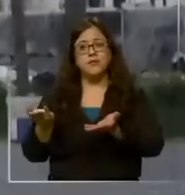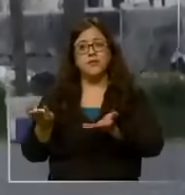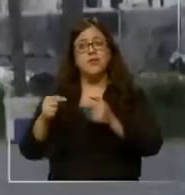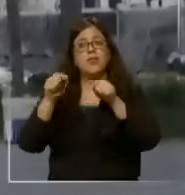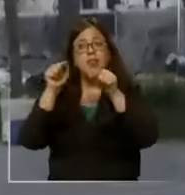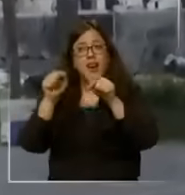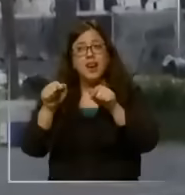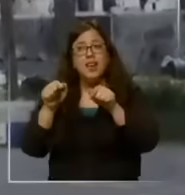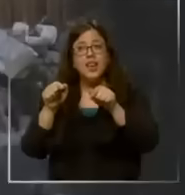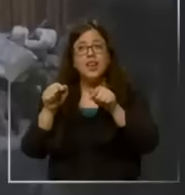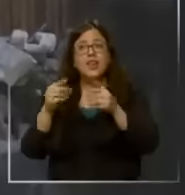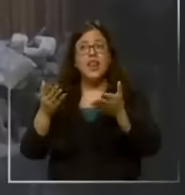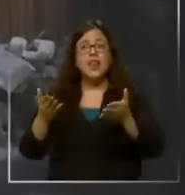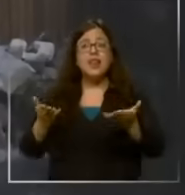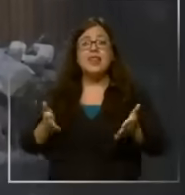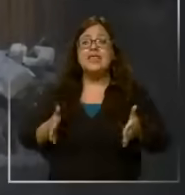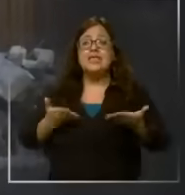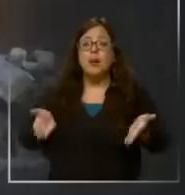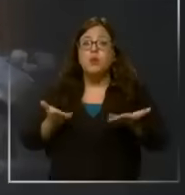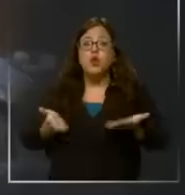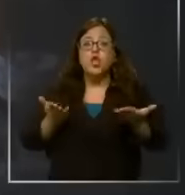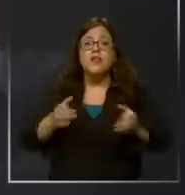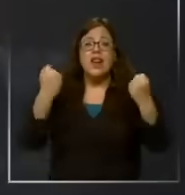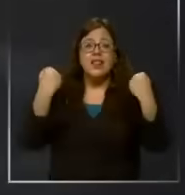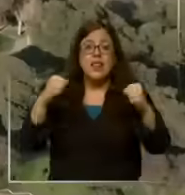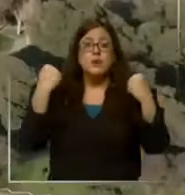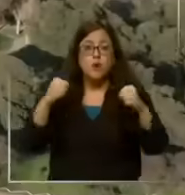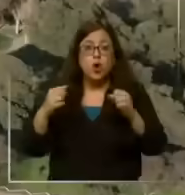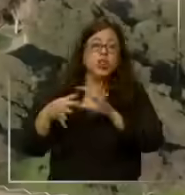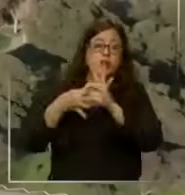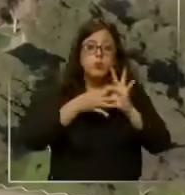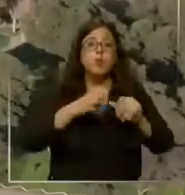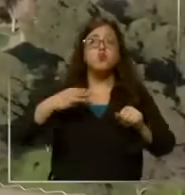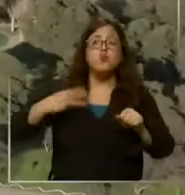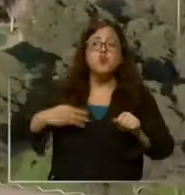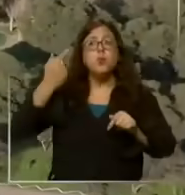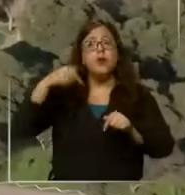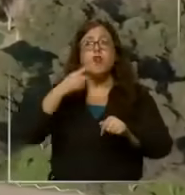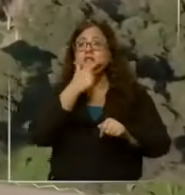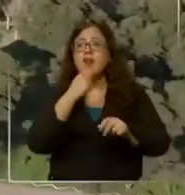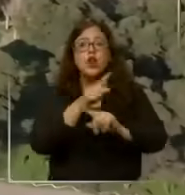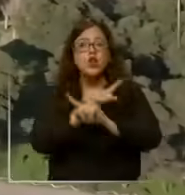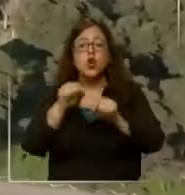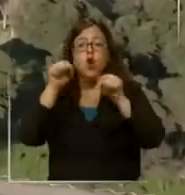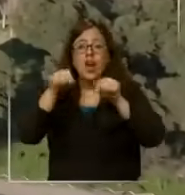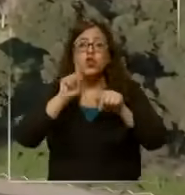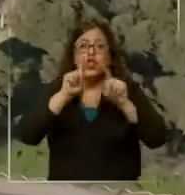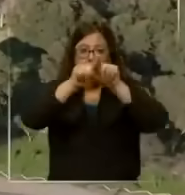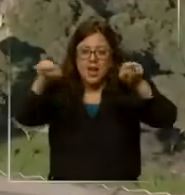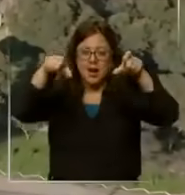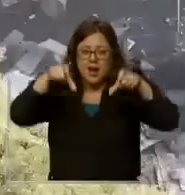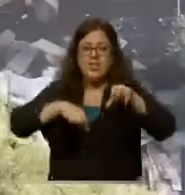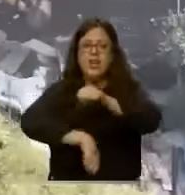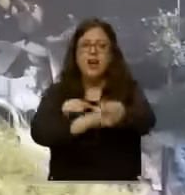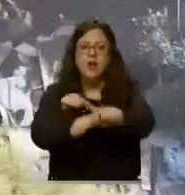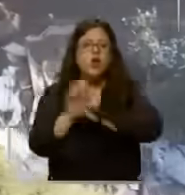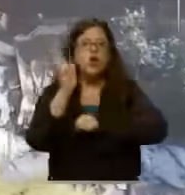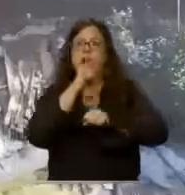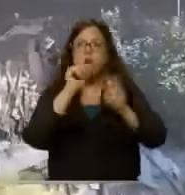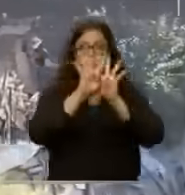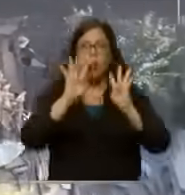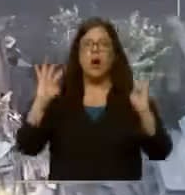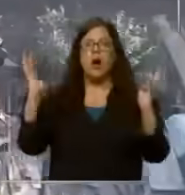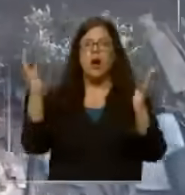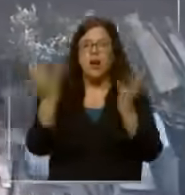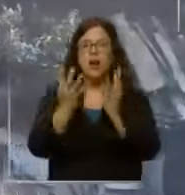Allí se incentiva el deporte a manos del municipio, pero no es fácil. Este pulmón verde que cuenta con una cancha de fútbol se encuentra sin rejas